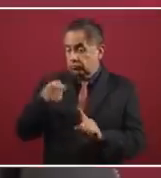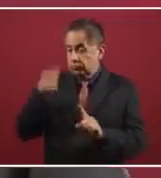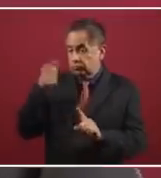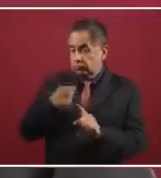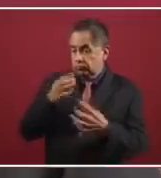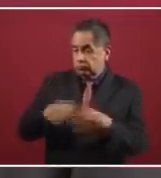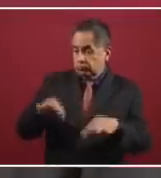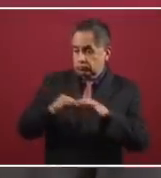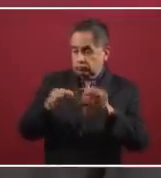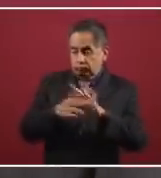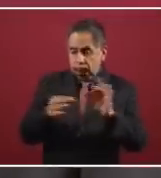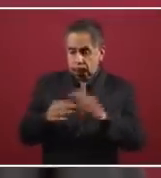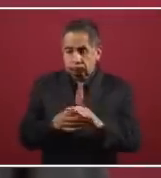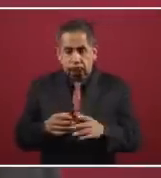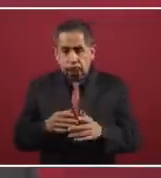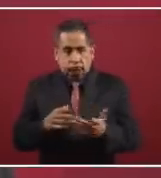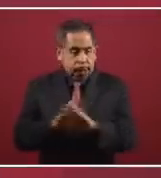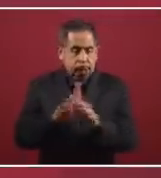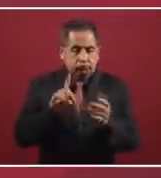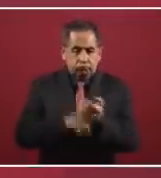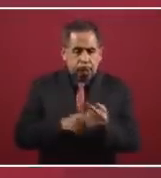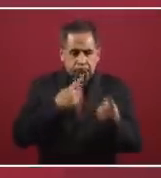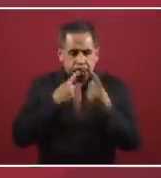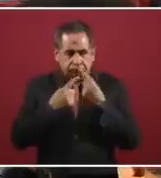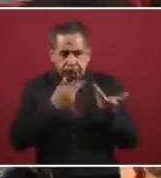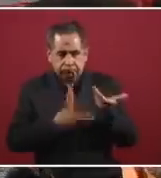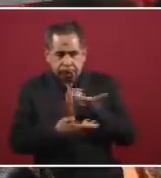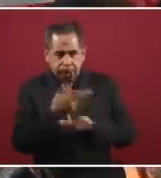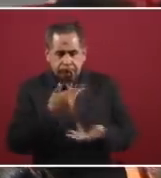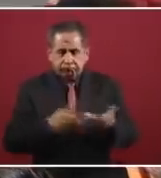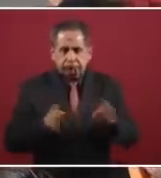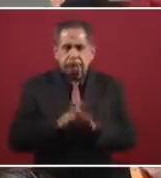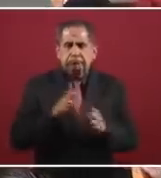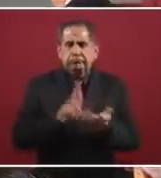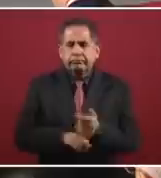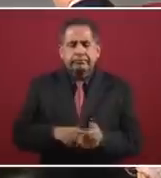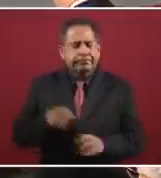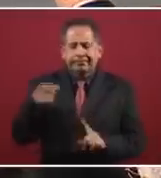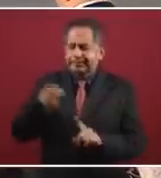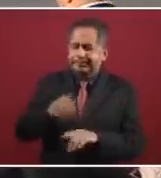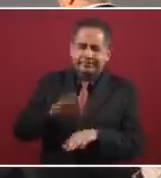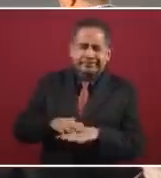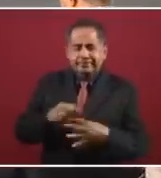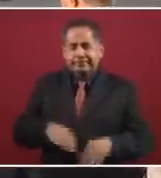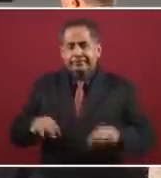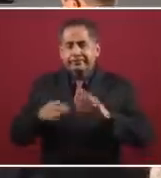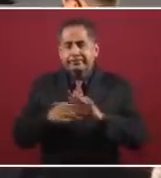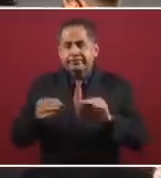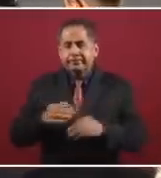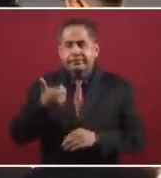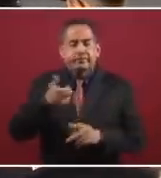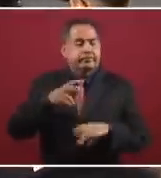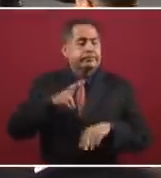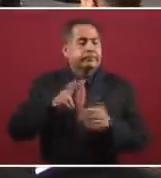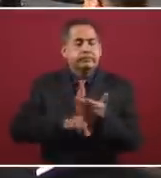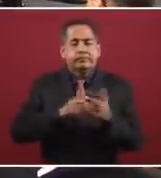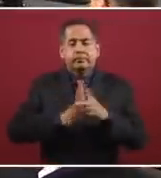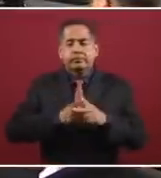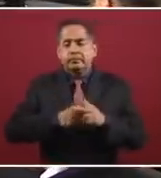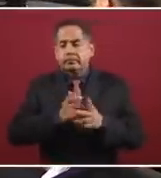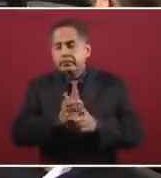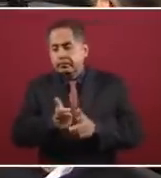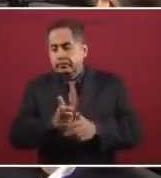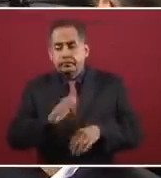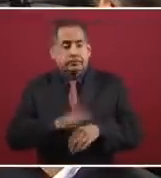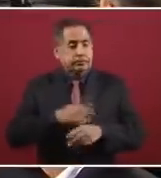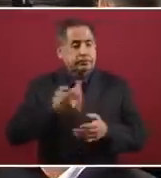importante y determinante de la negociación. Lo básico es la tarifa, porque